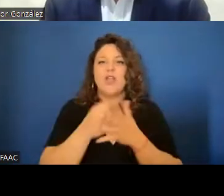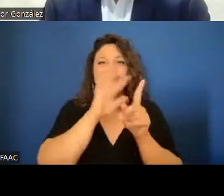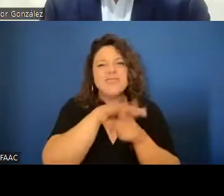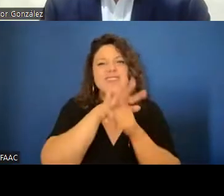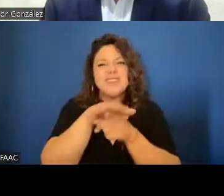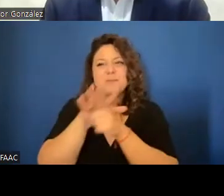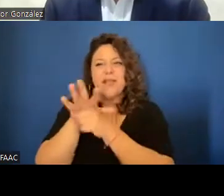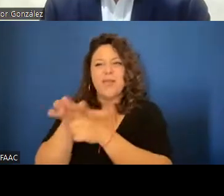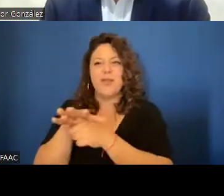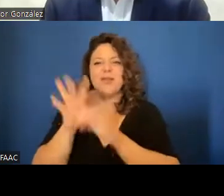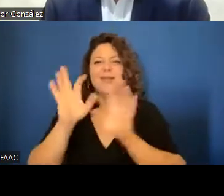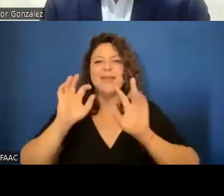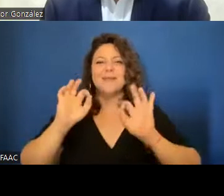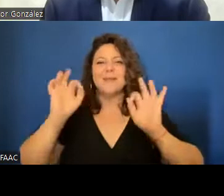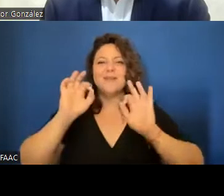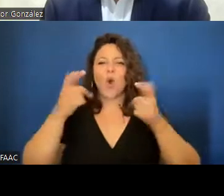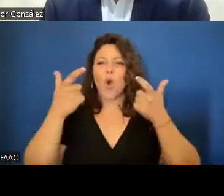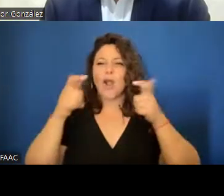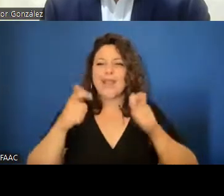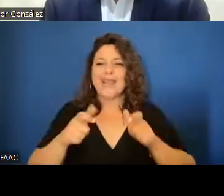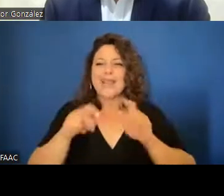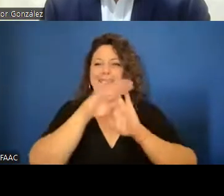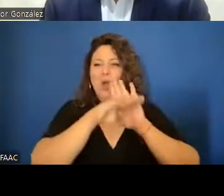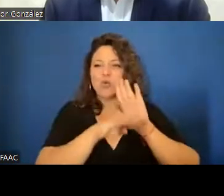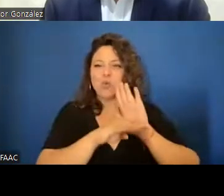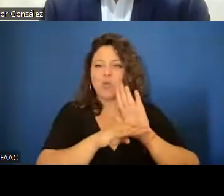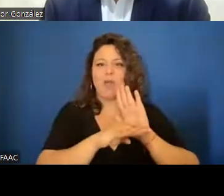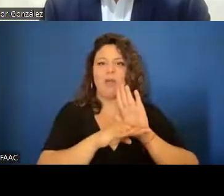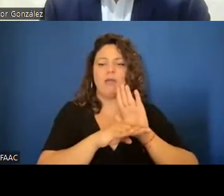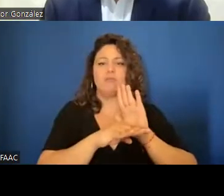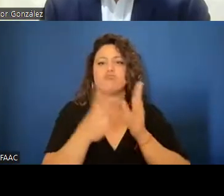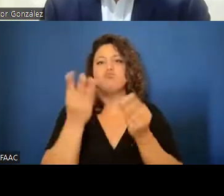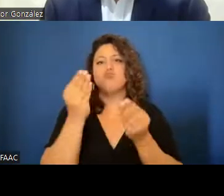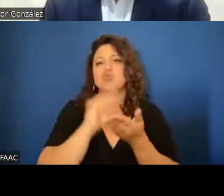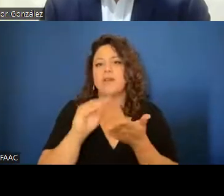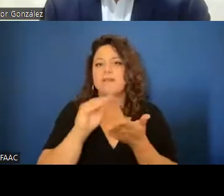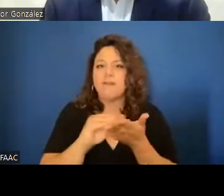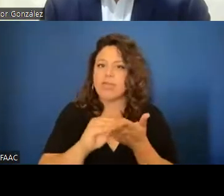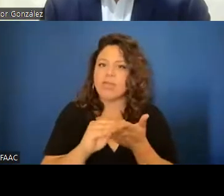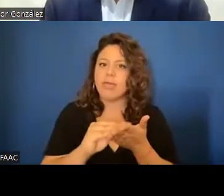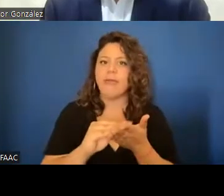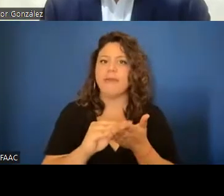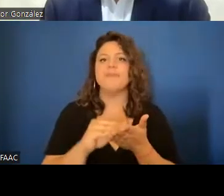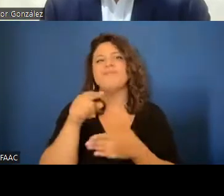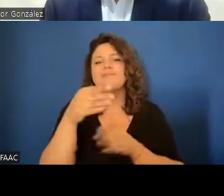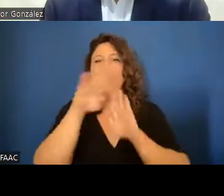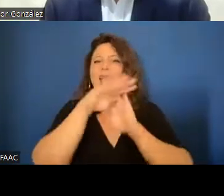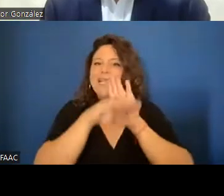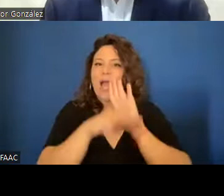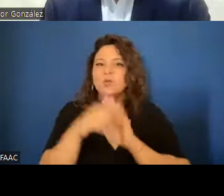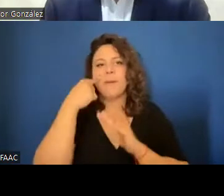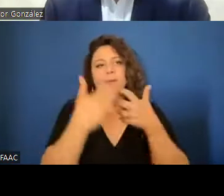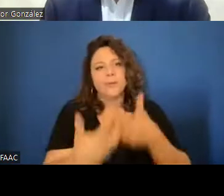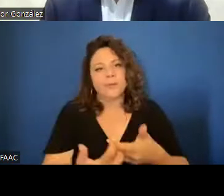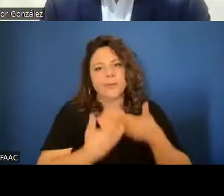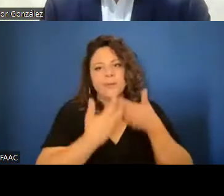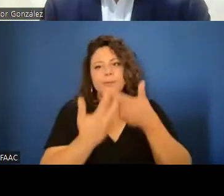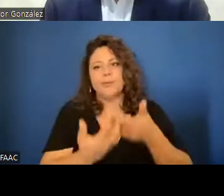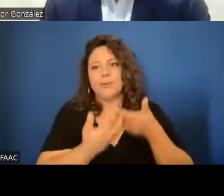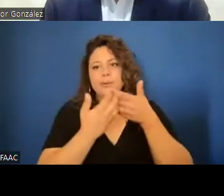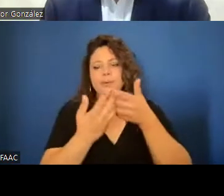incluso más cláusulas que las que recoge un seguro normal. Solicitan muchos informes médicos para cualquier seguro cuando ven que